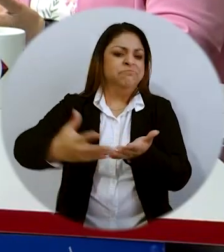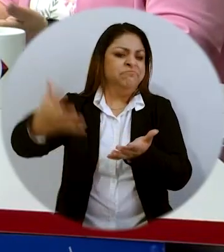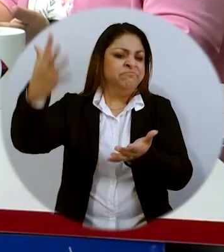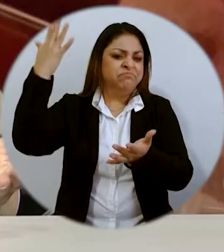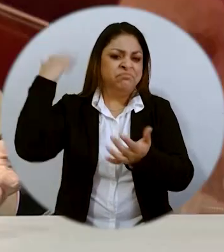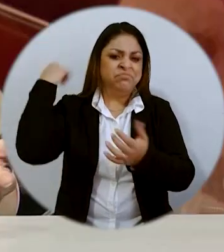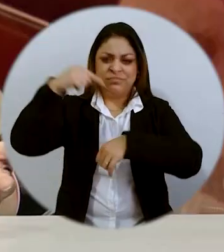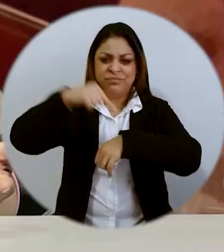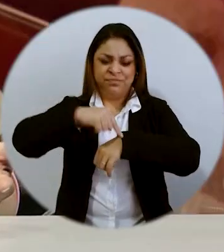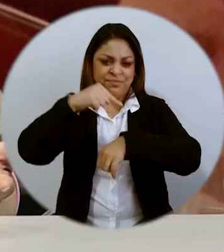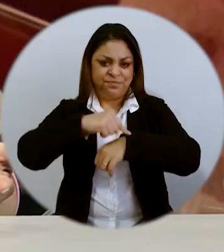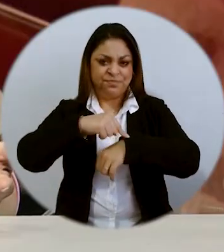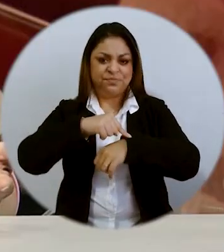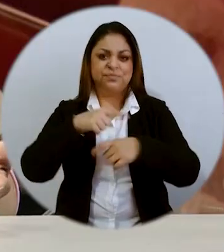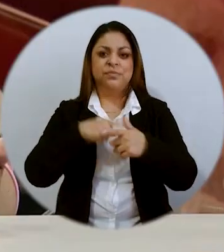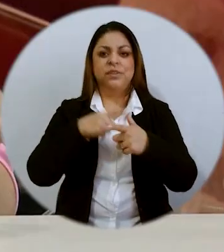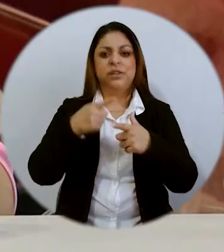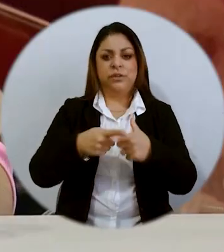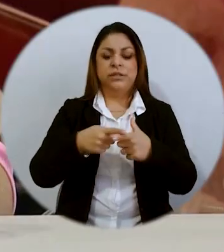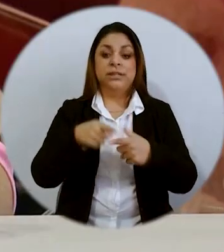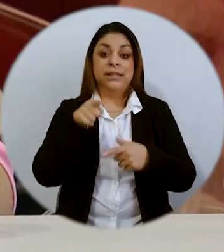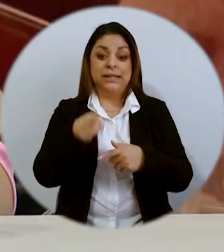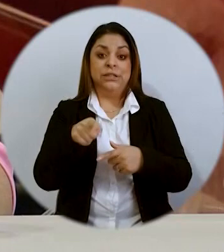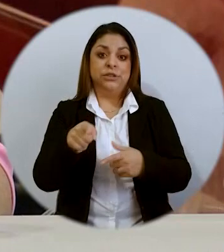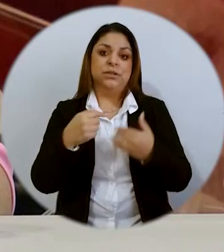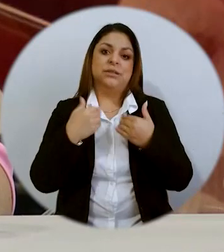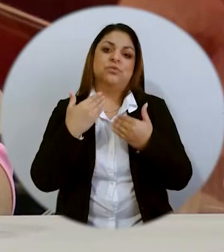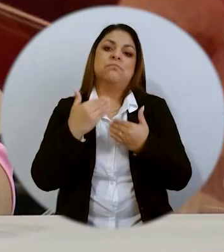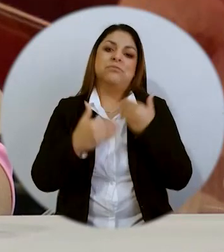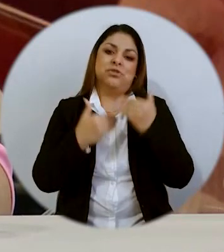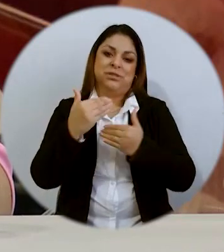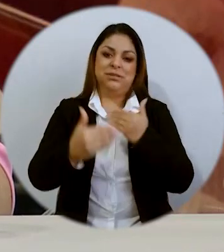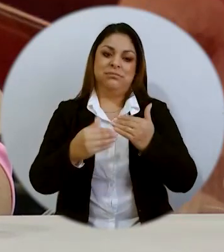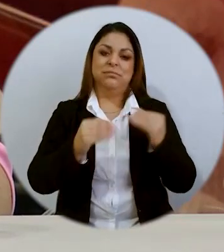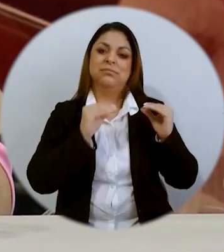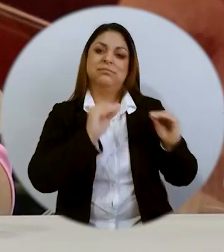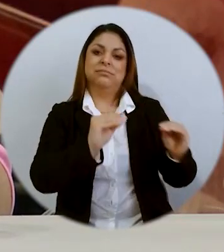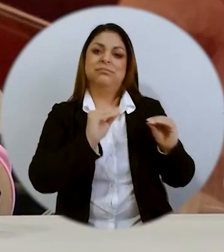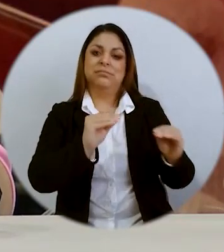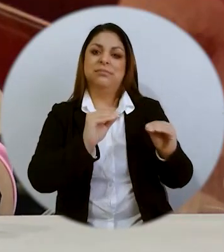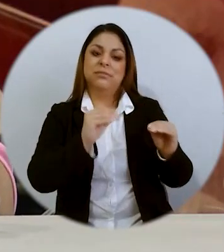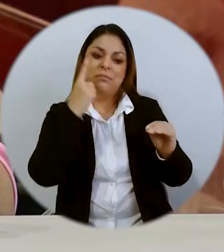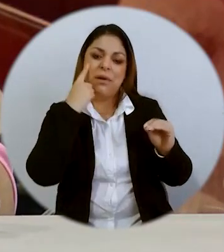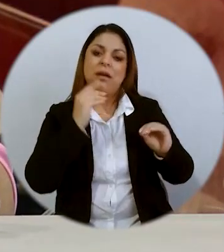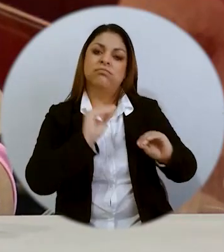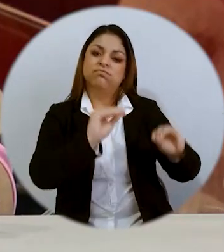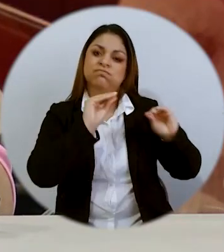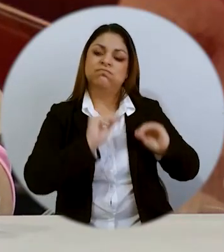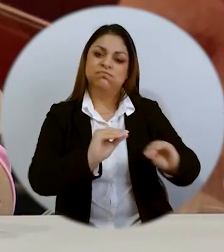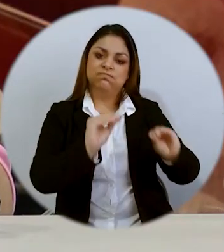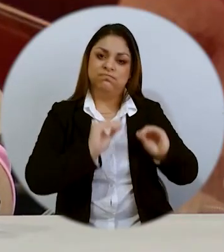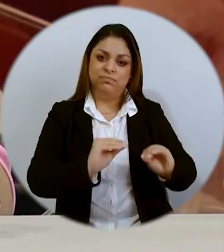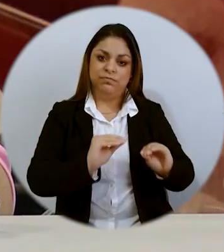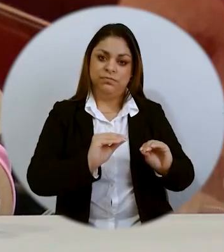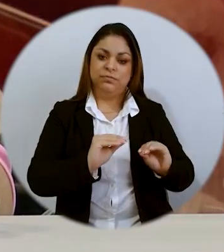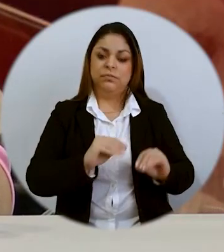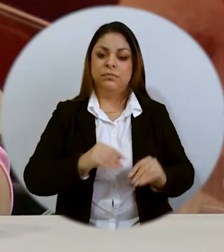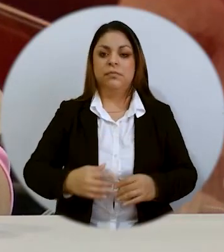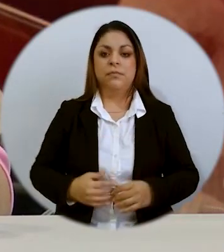que viene hace muchísimo tiempo dándose. Entonces aquí está en un proceso educativo,